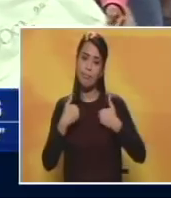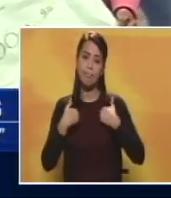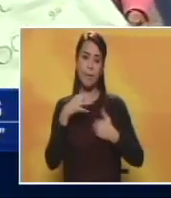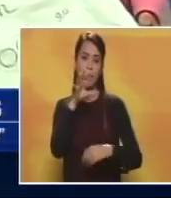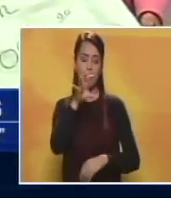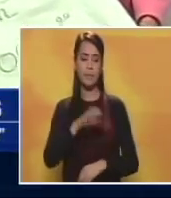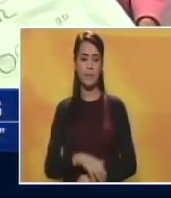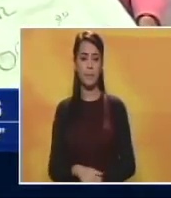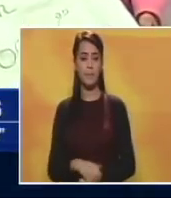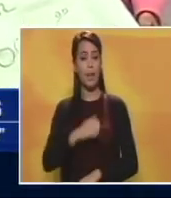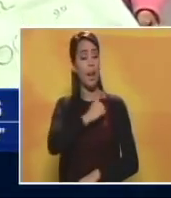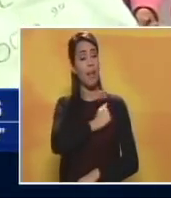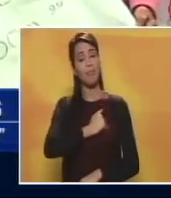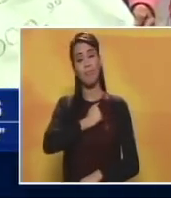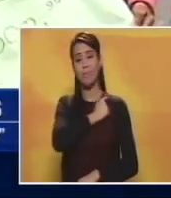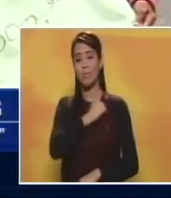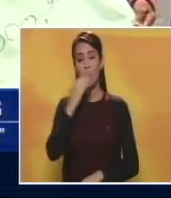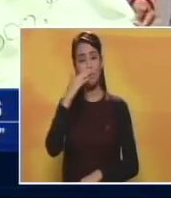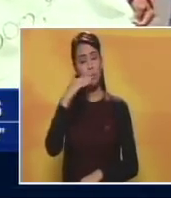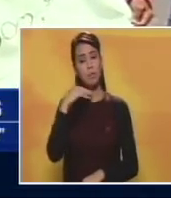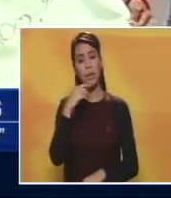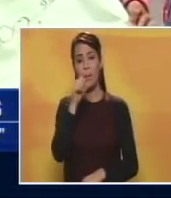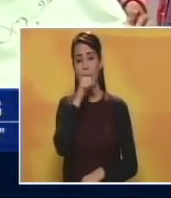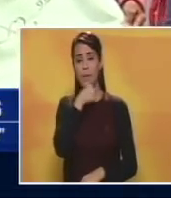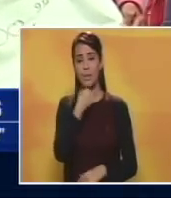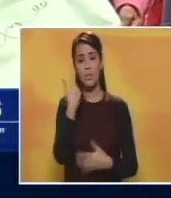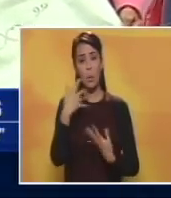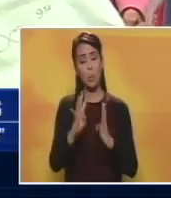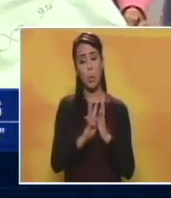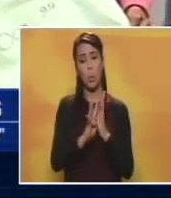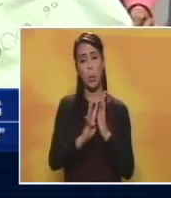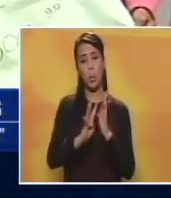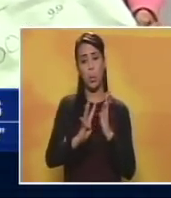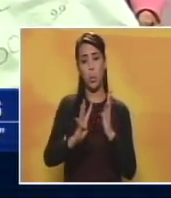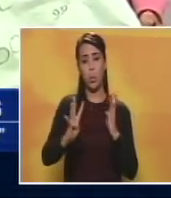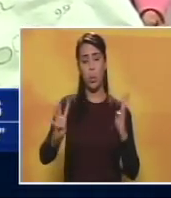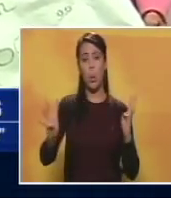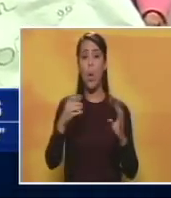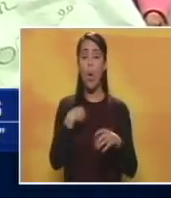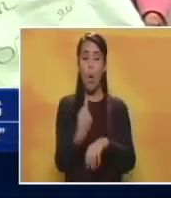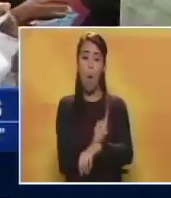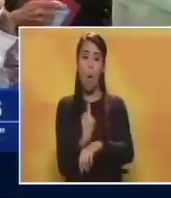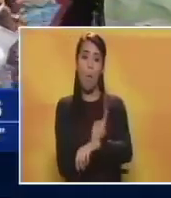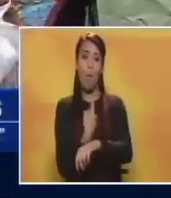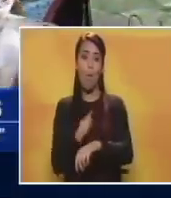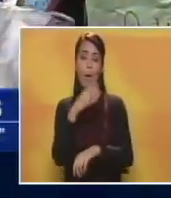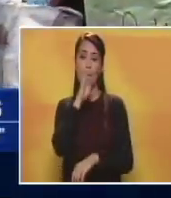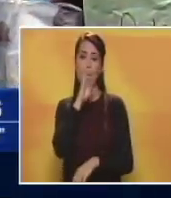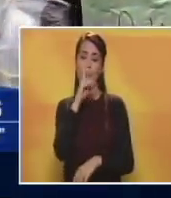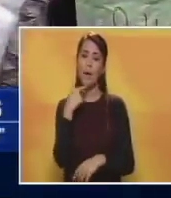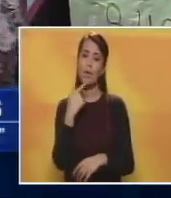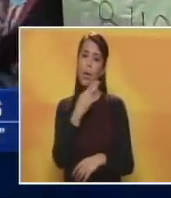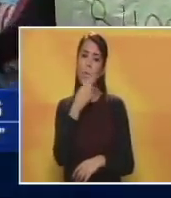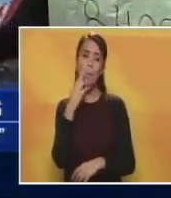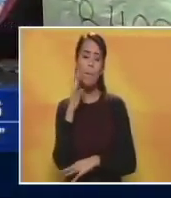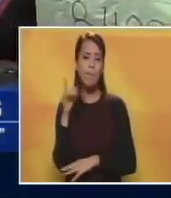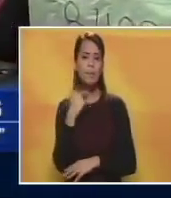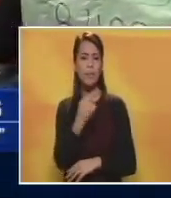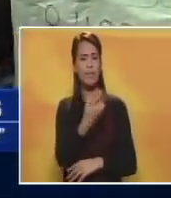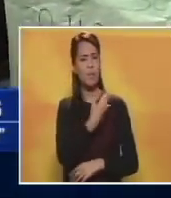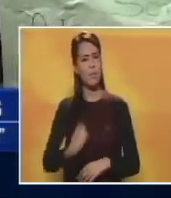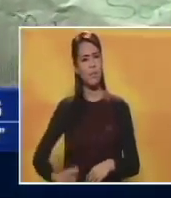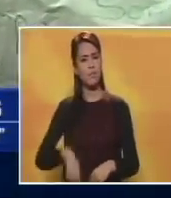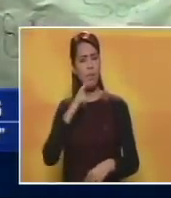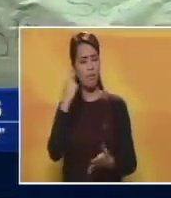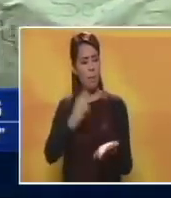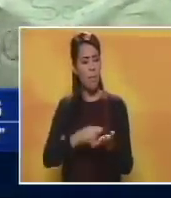país. Lamentó que los adultos mayores tengan que permanecer durante varias horas en los bancos con la promesa que dio el presidente de la República de pagar